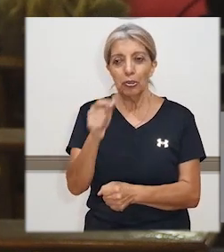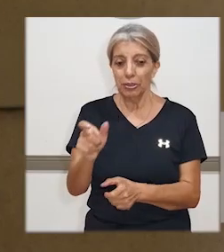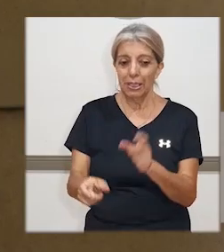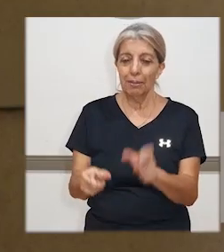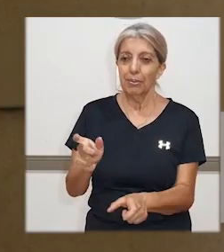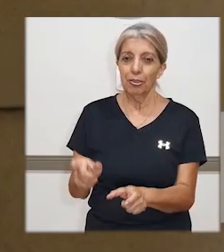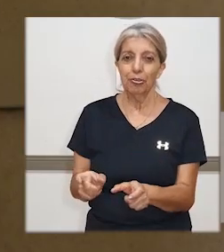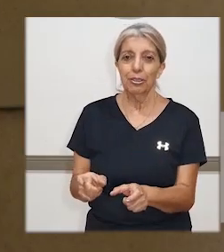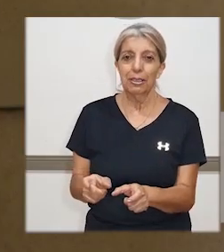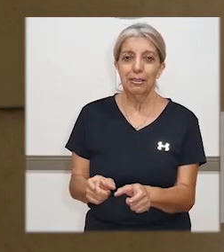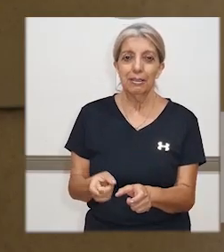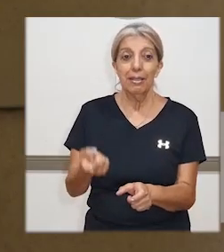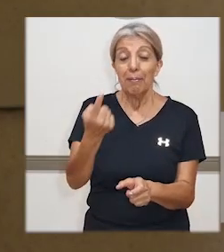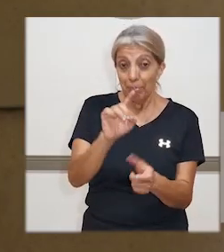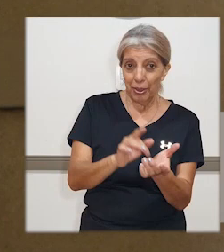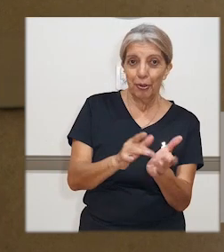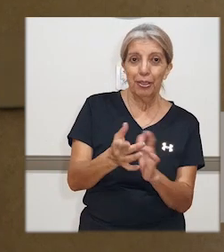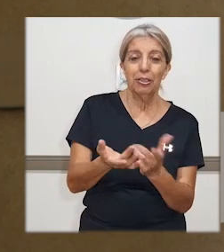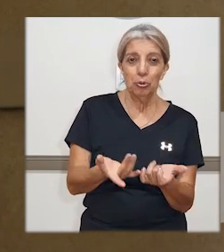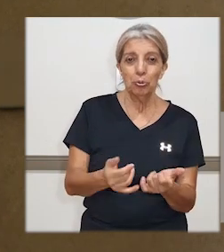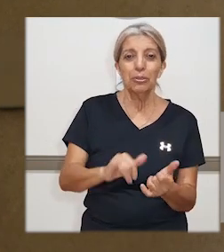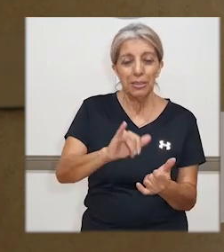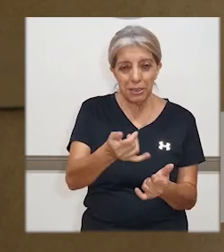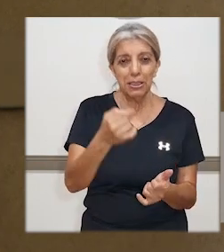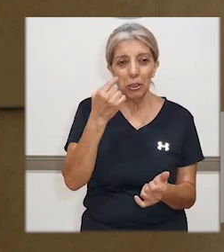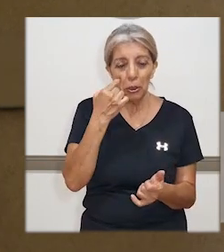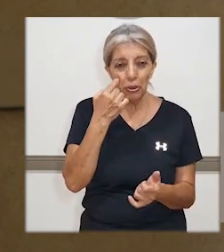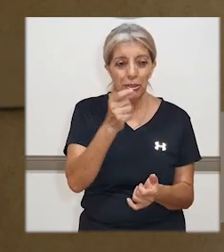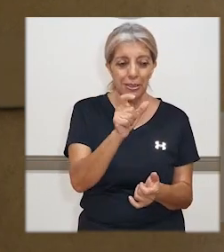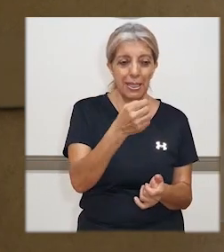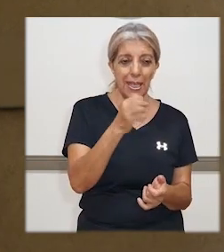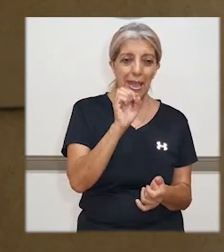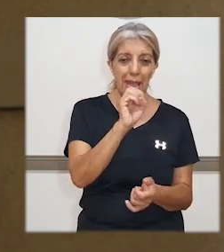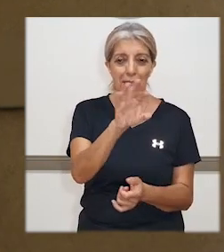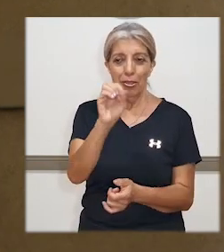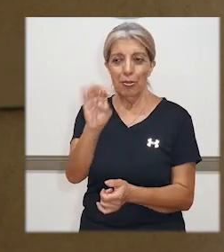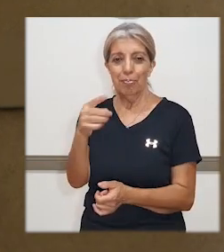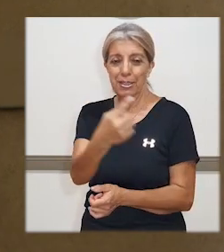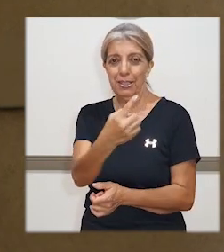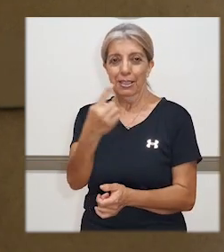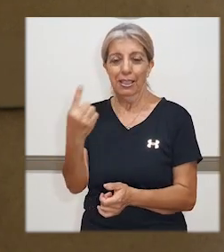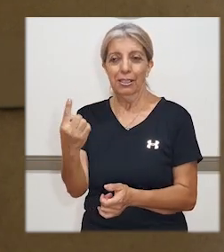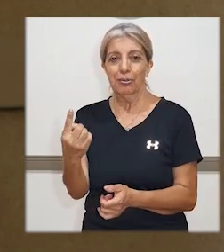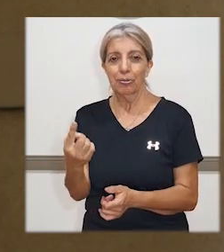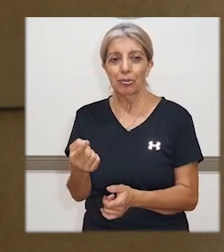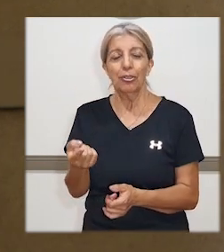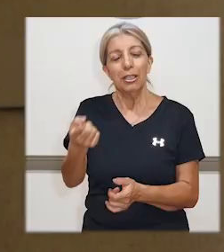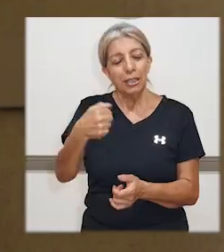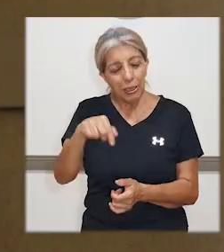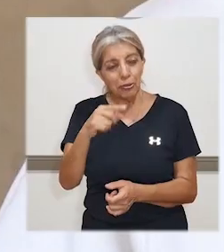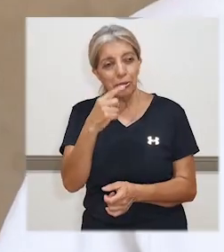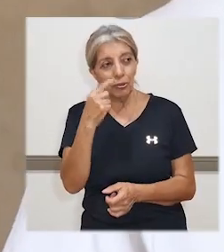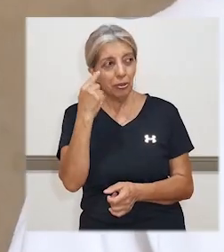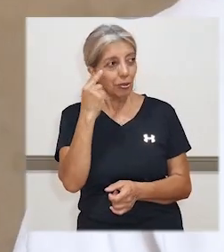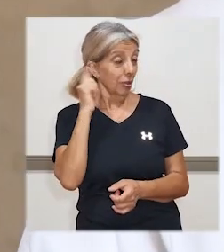no conocen su nombre. Sin embargo, las ovejas del pastor que conocemos su voz, que conocemos su rostro,